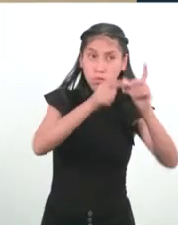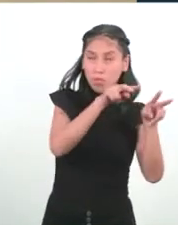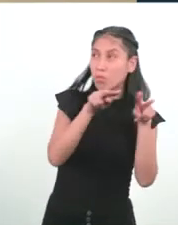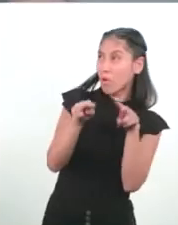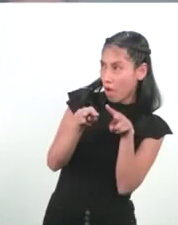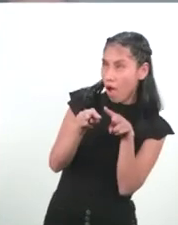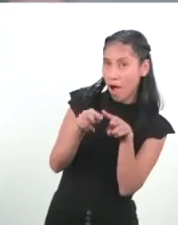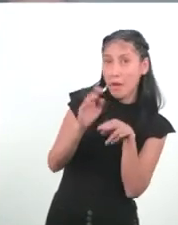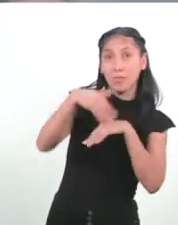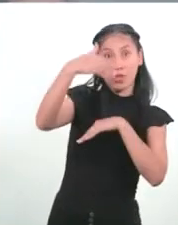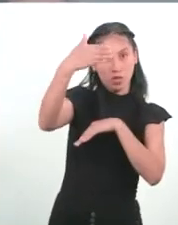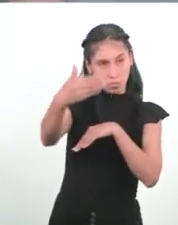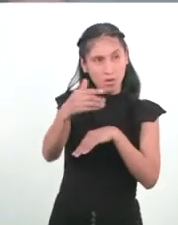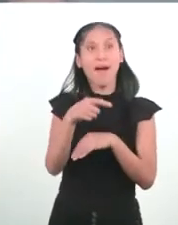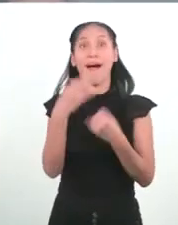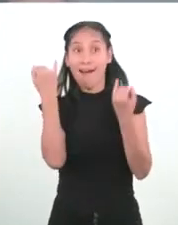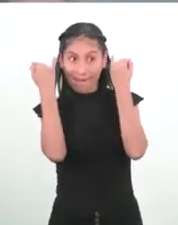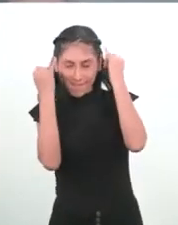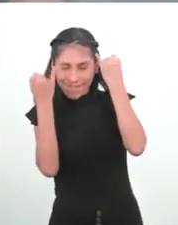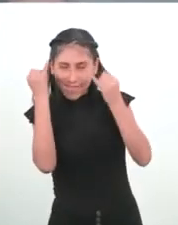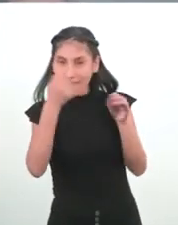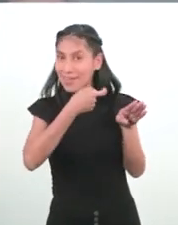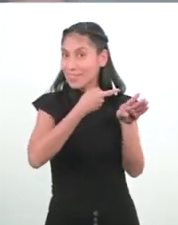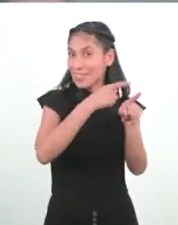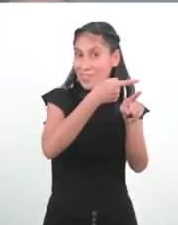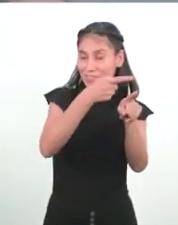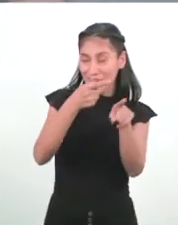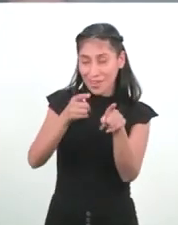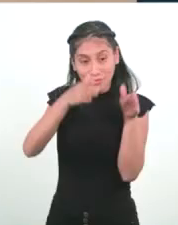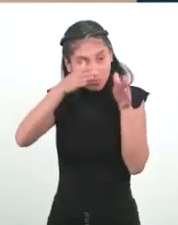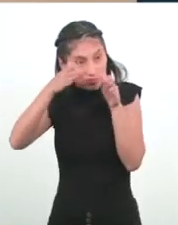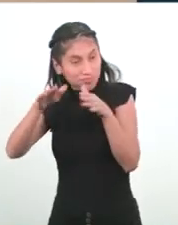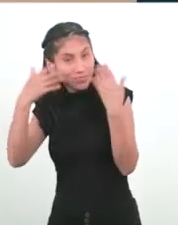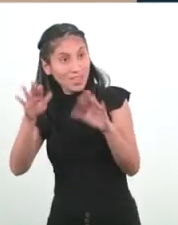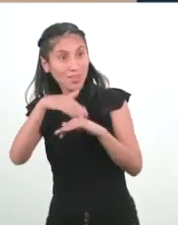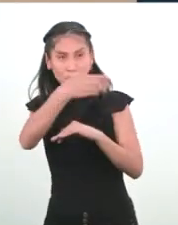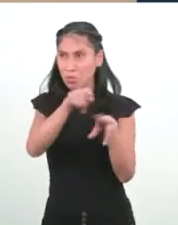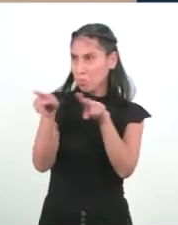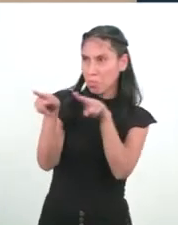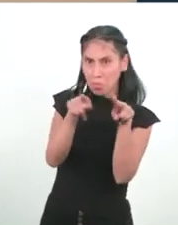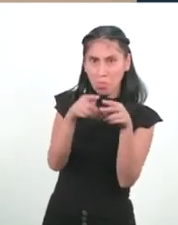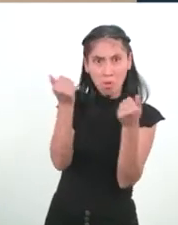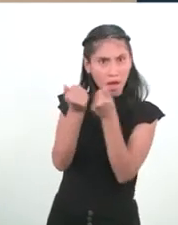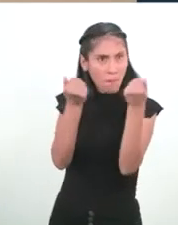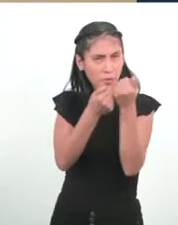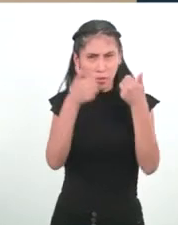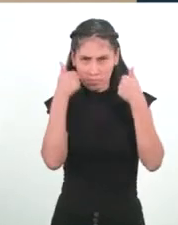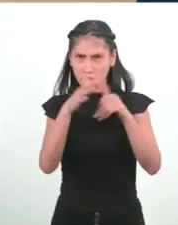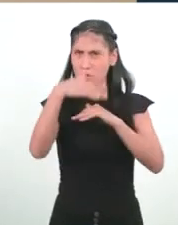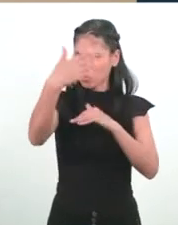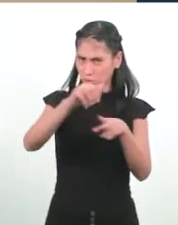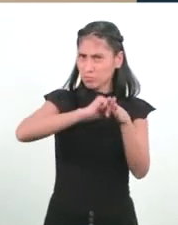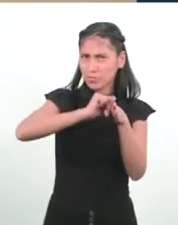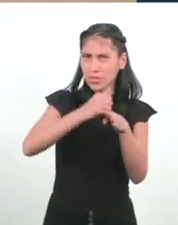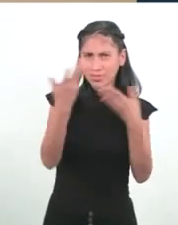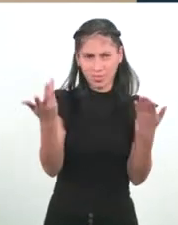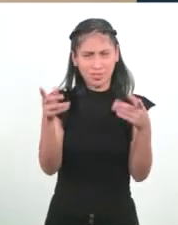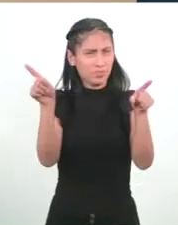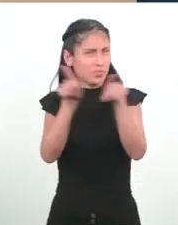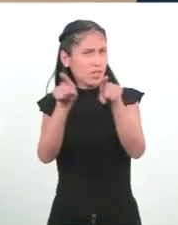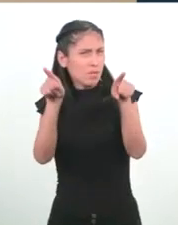propuesta. Y con eso lo hemos logrado, ¿cierto? Sí, pero eso no significa que ahí termina